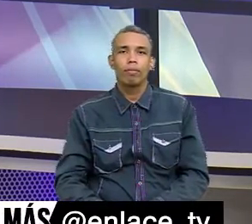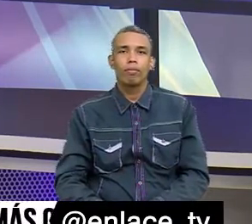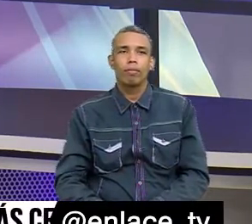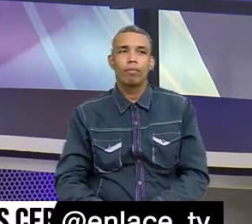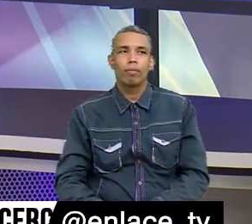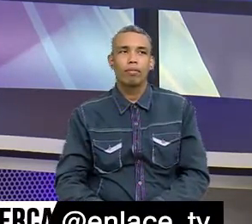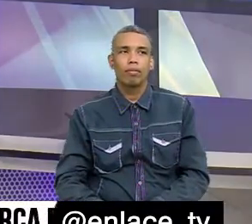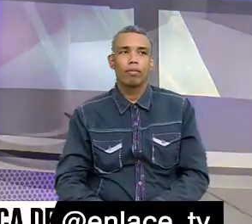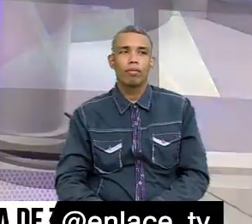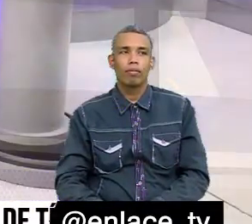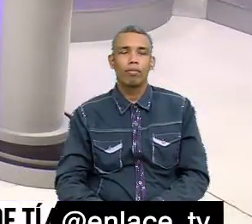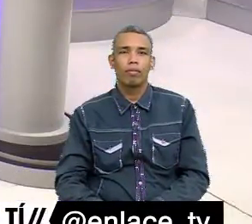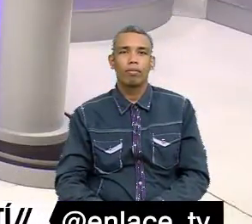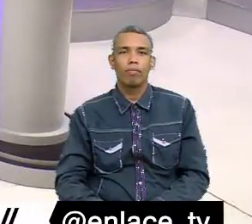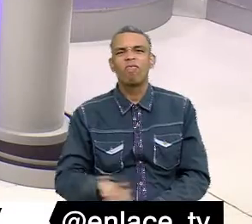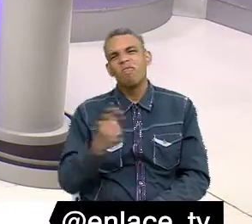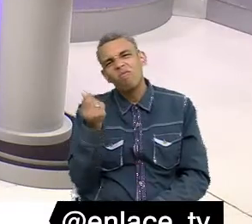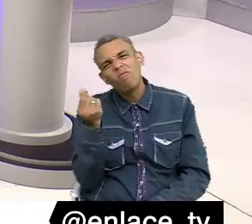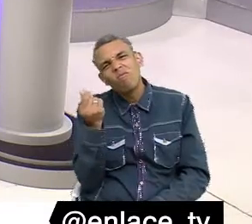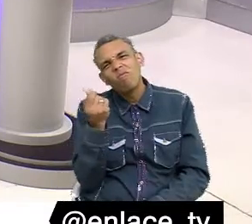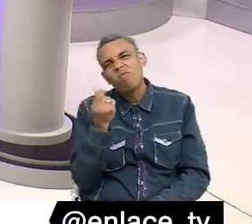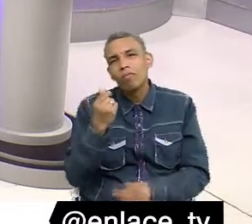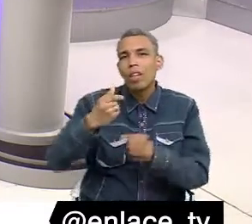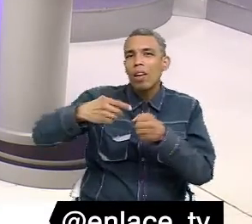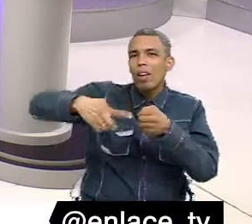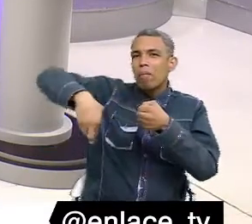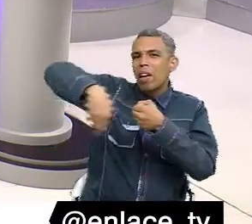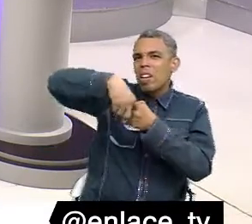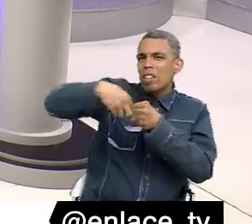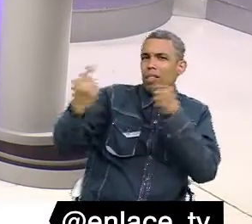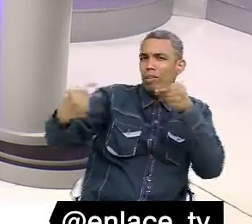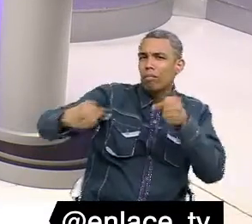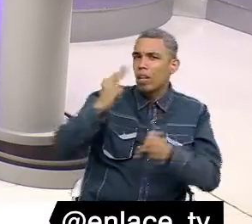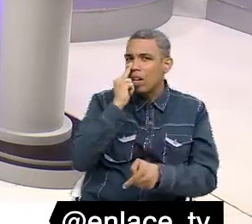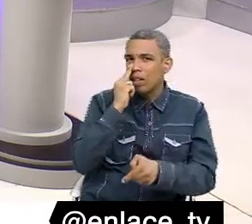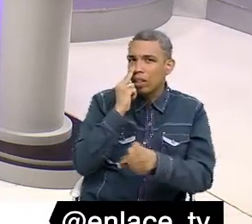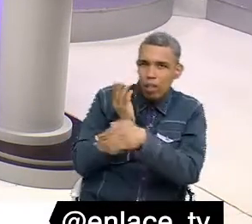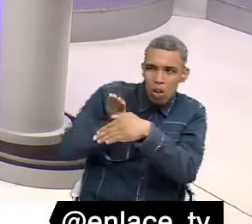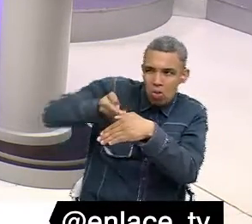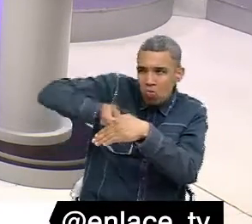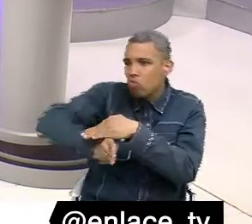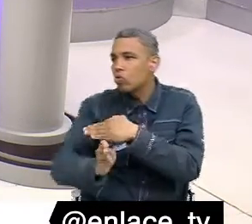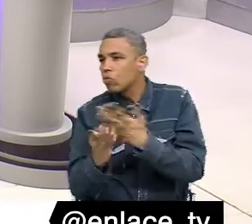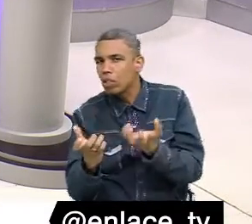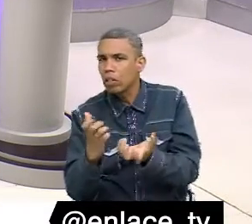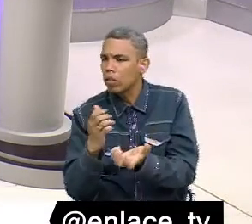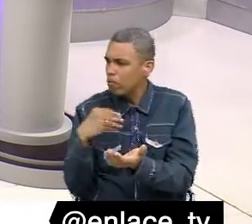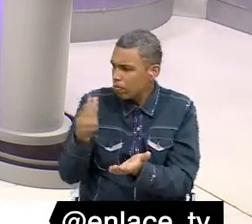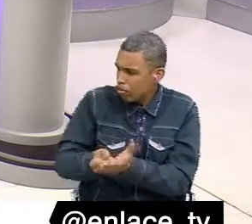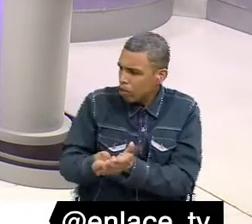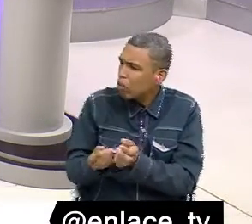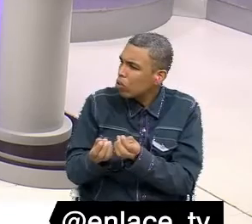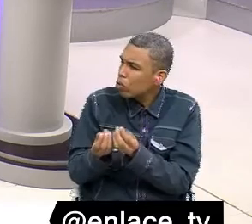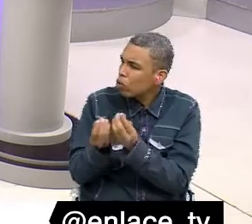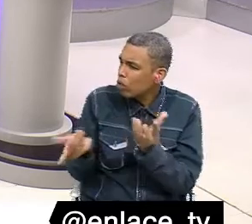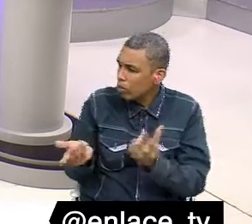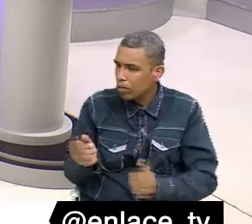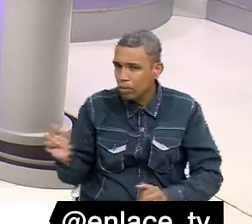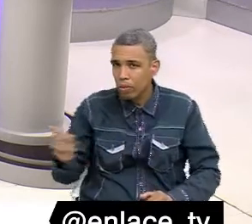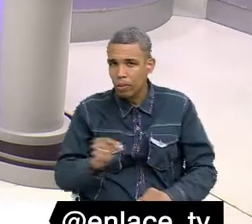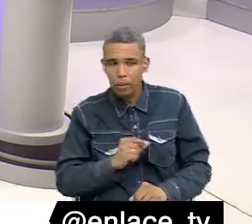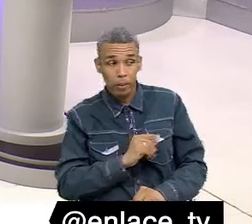las boletas para ver a la Alianza Petrolera y al Atlético Nacional. Hola, Pocho. Hola, Yanny, ¿qué tal? Saludo para usted, para todos los televidentes. Si